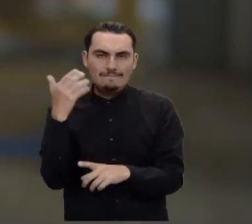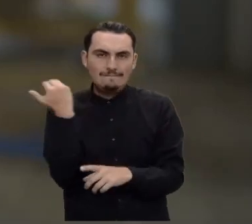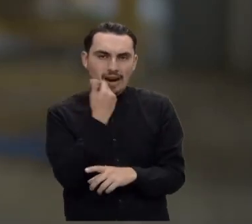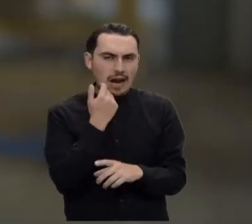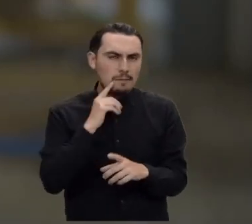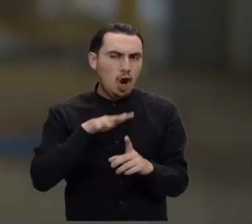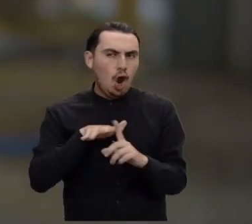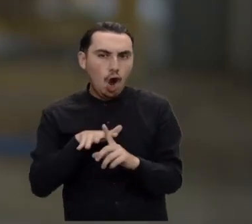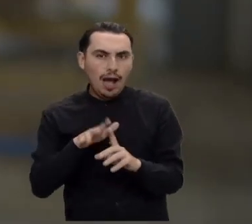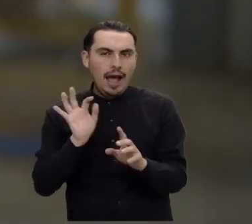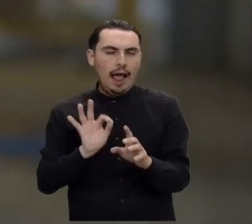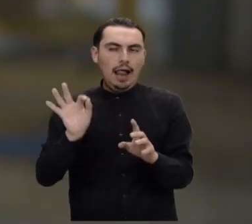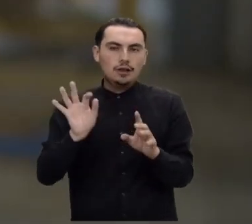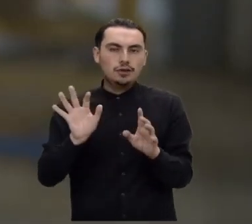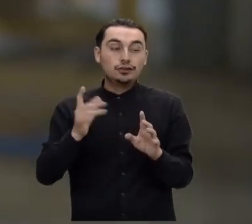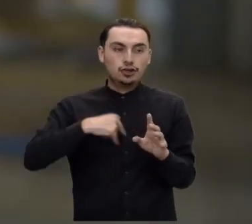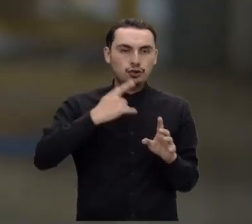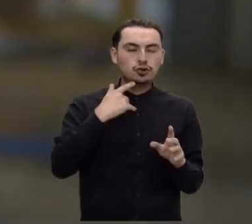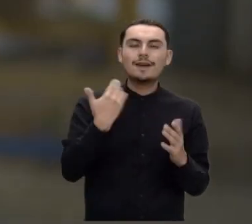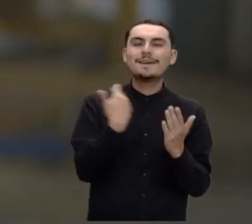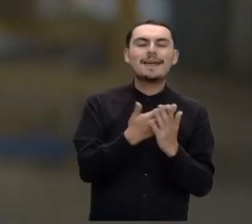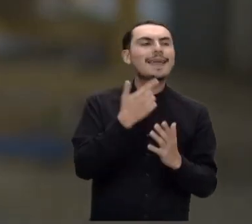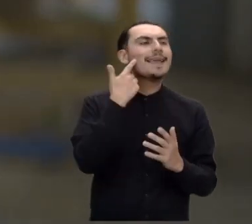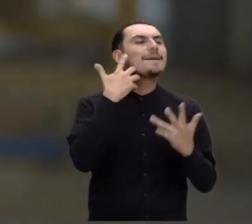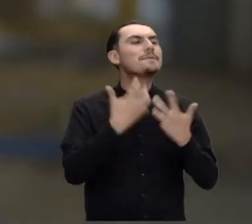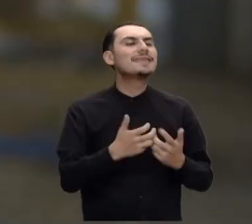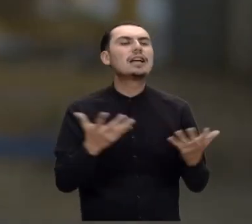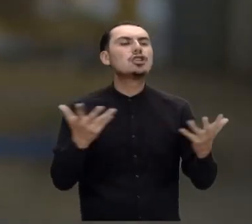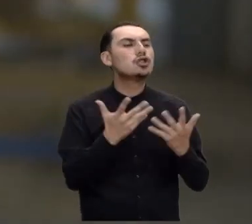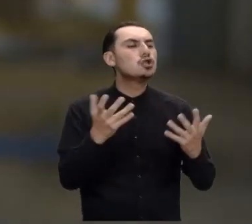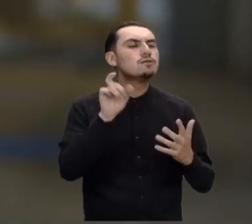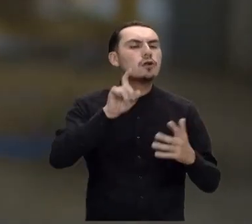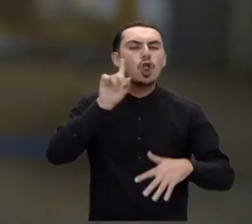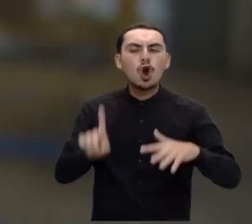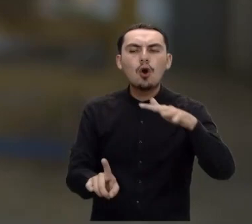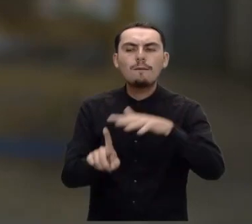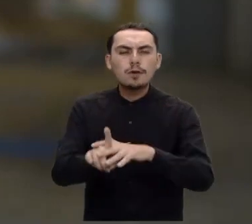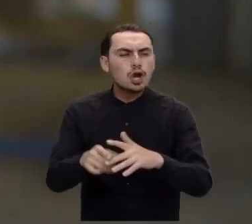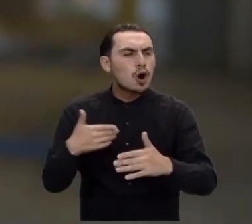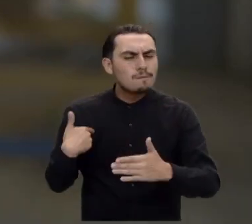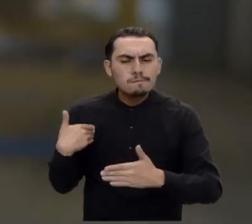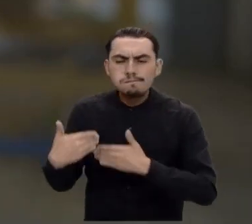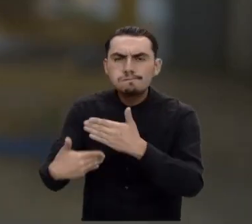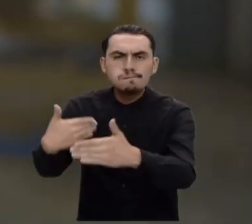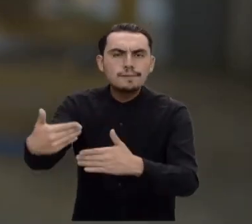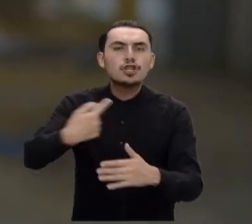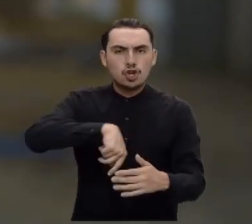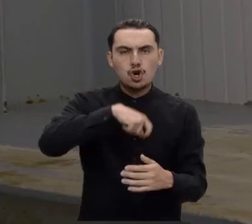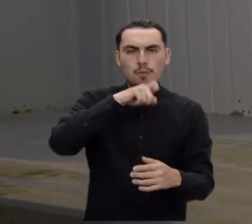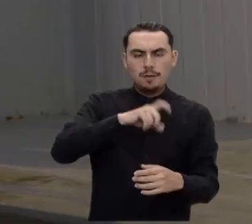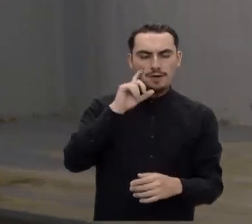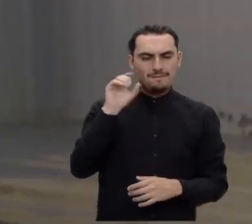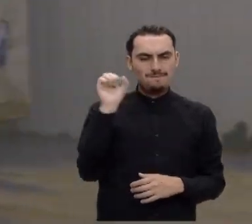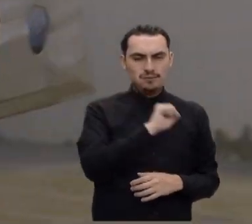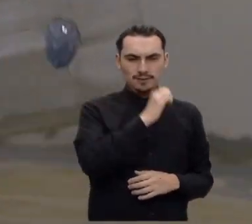pues venimos a hacer como una valoración con la empresa, cuál pudo ser el elemento de riesgo o lo que favoreció ese hallazgo, que